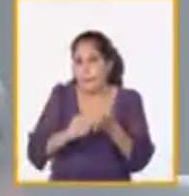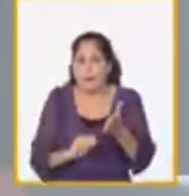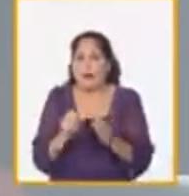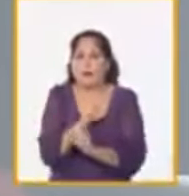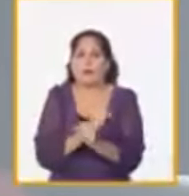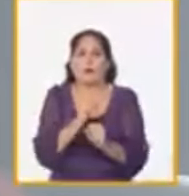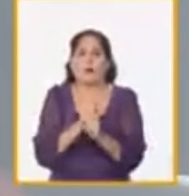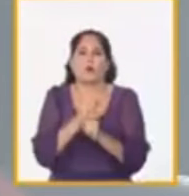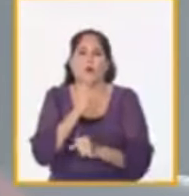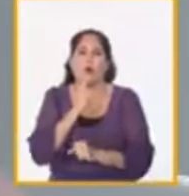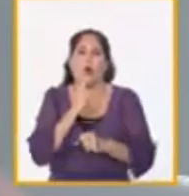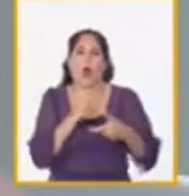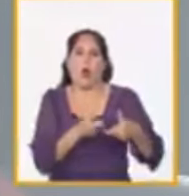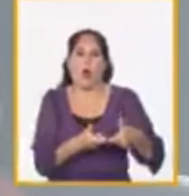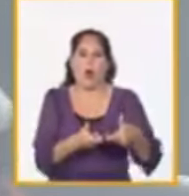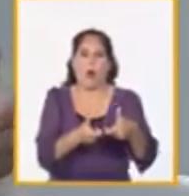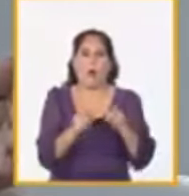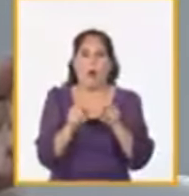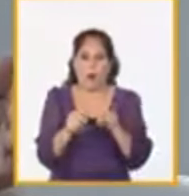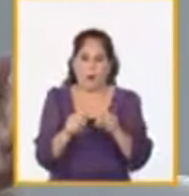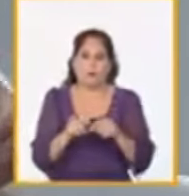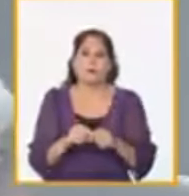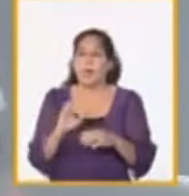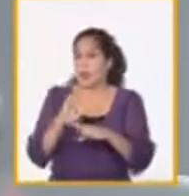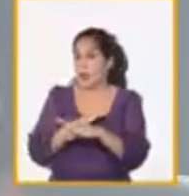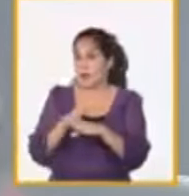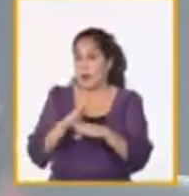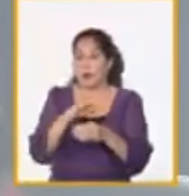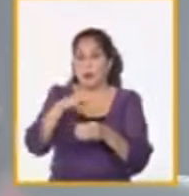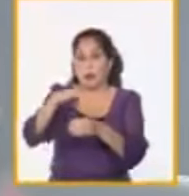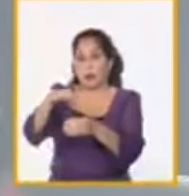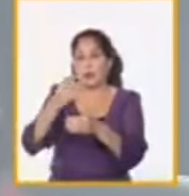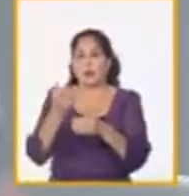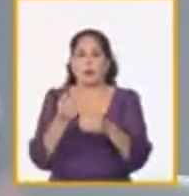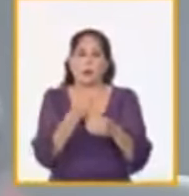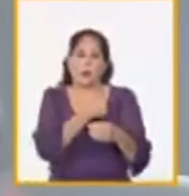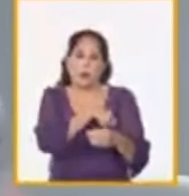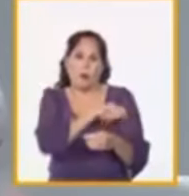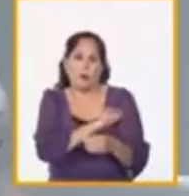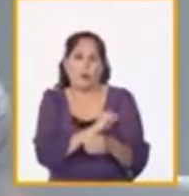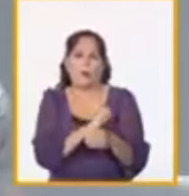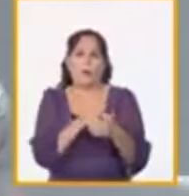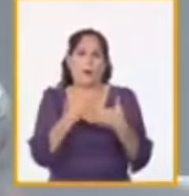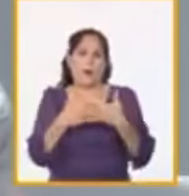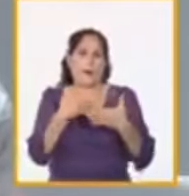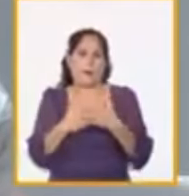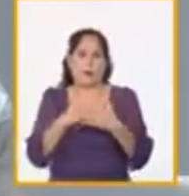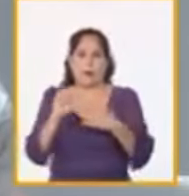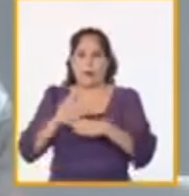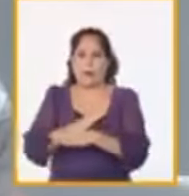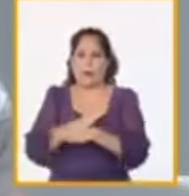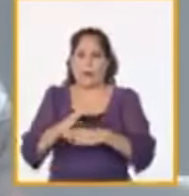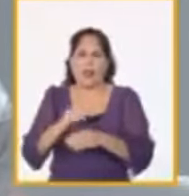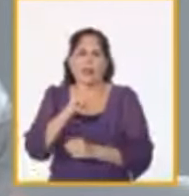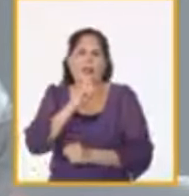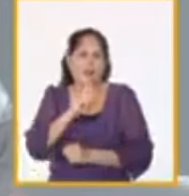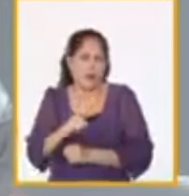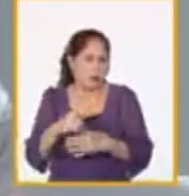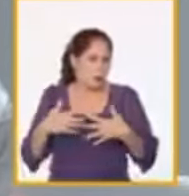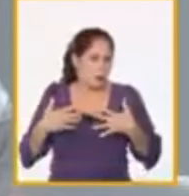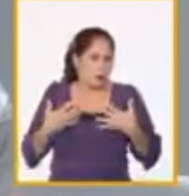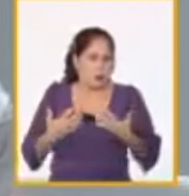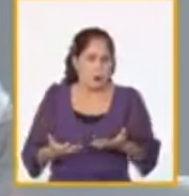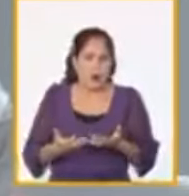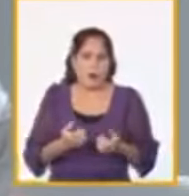agua para los diferentes cultivos y para la población. ¿Dónde tenemos que concentrar